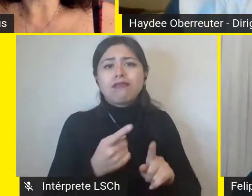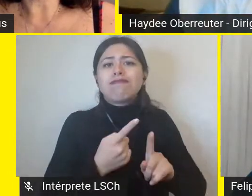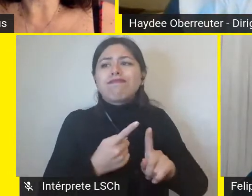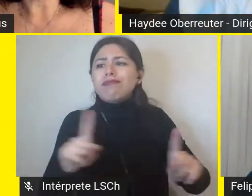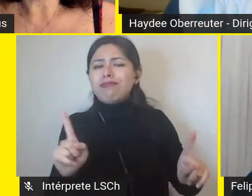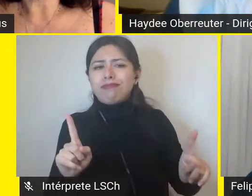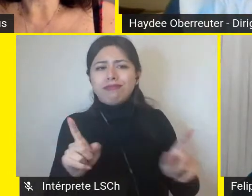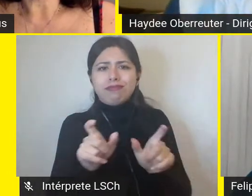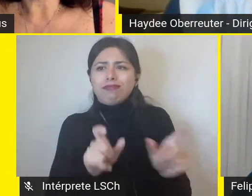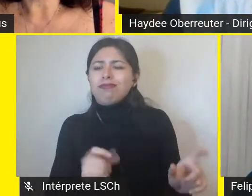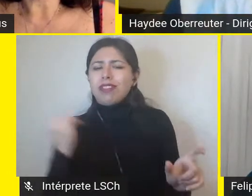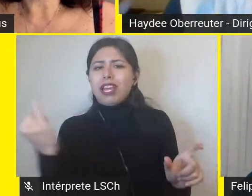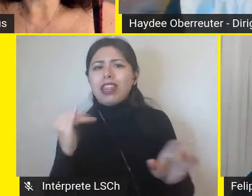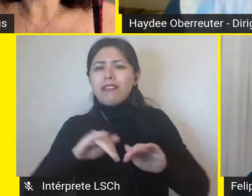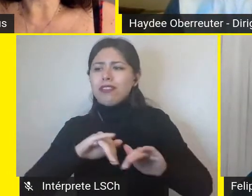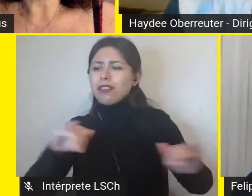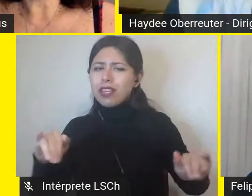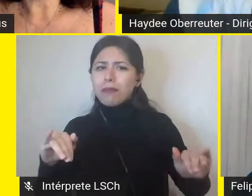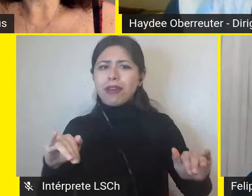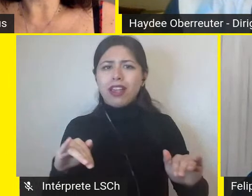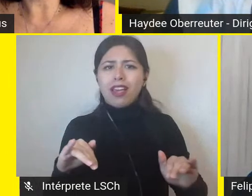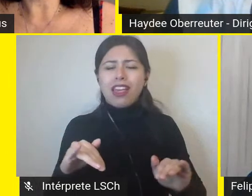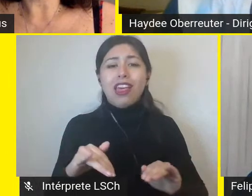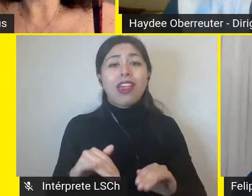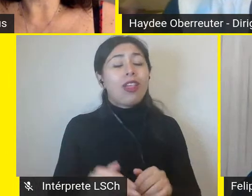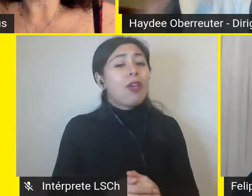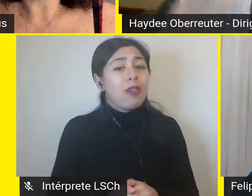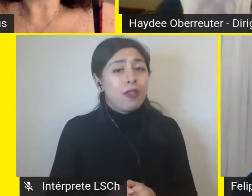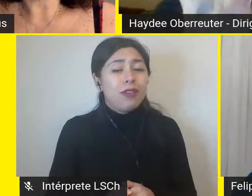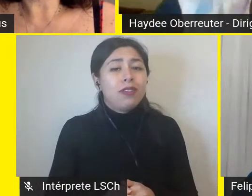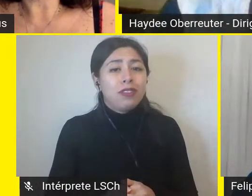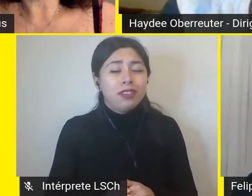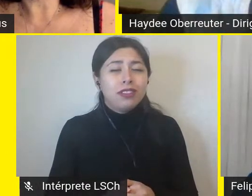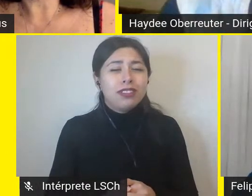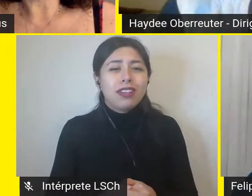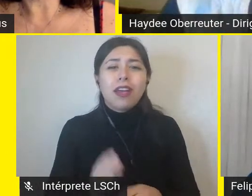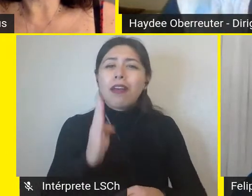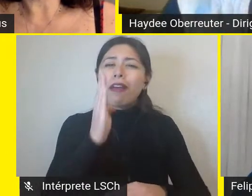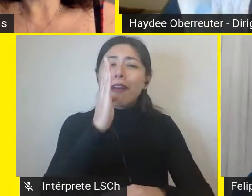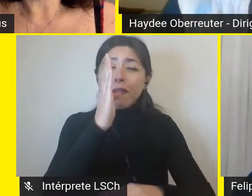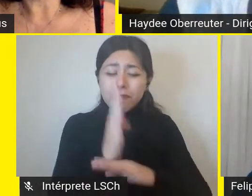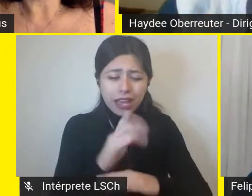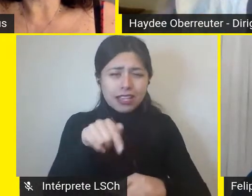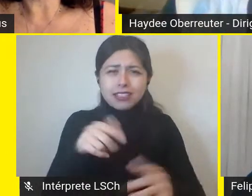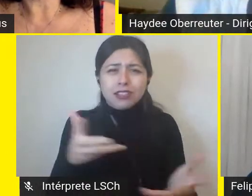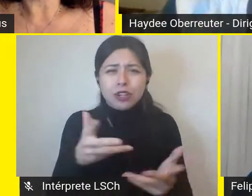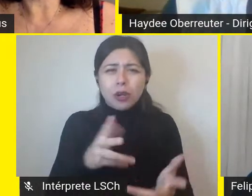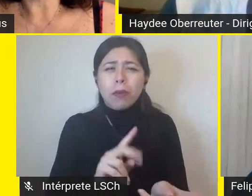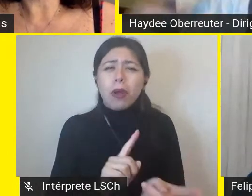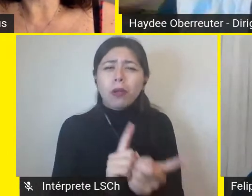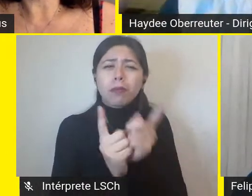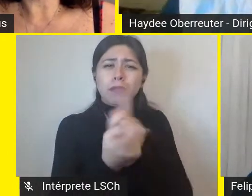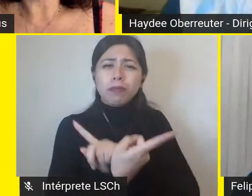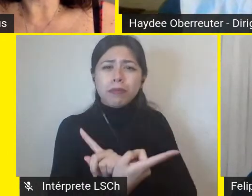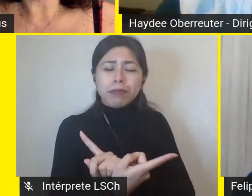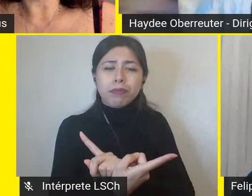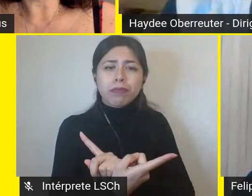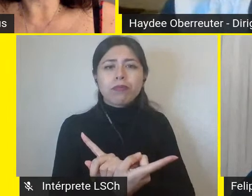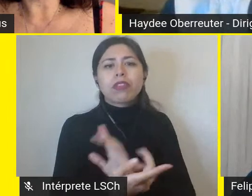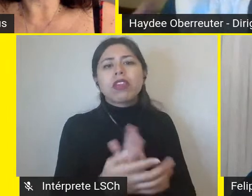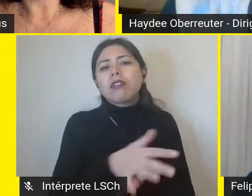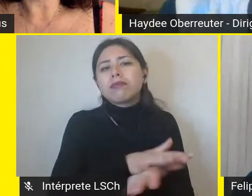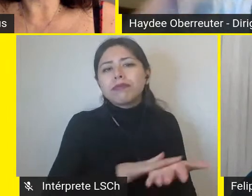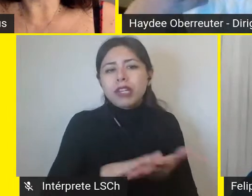cada uno separado. ¿Cuál es la base para poder modificar estas cosas? a lo mejor no el